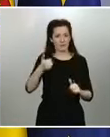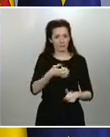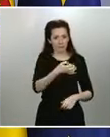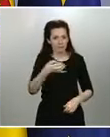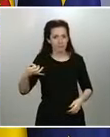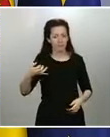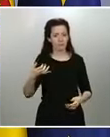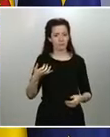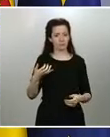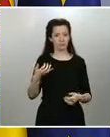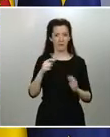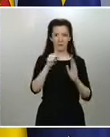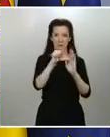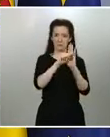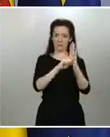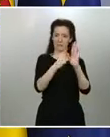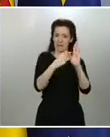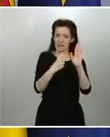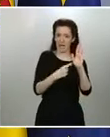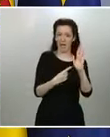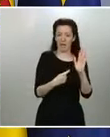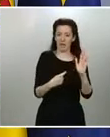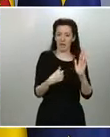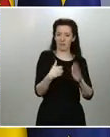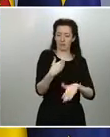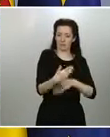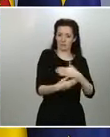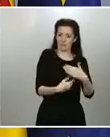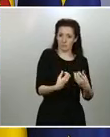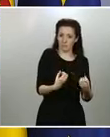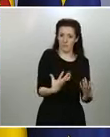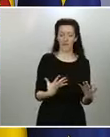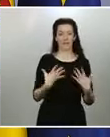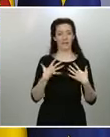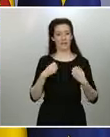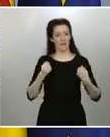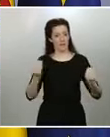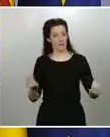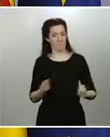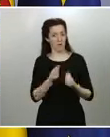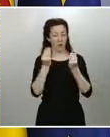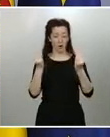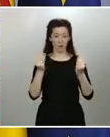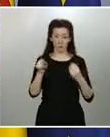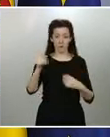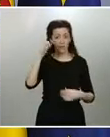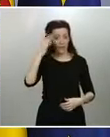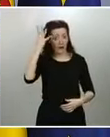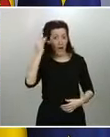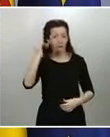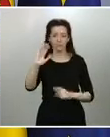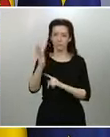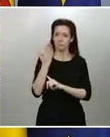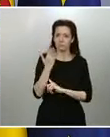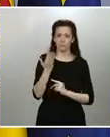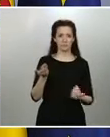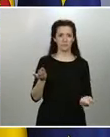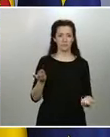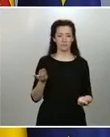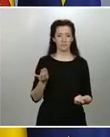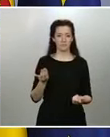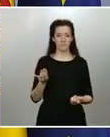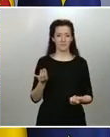propóngase y así se está trabajando eso no es un término de polémica no puede ser que el ámbito territorial